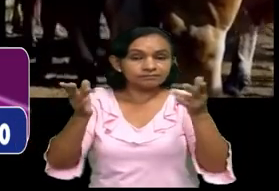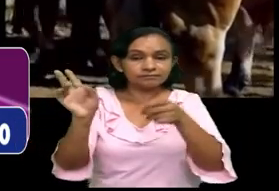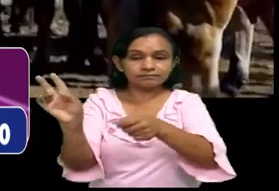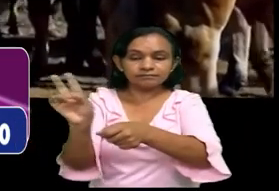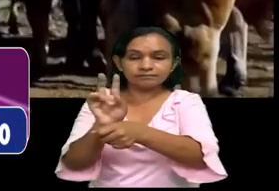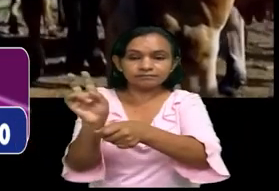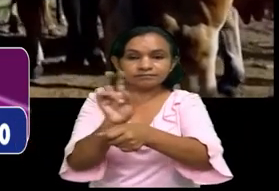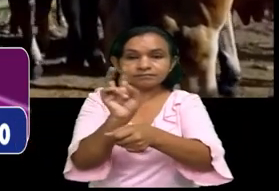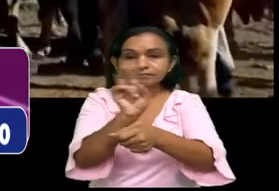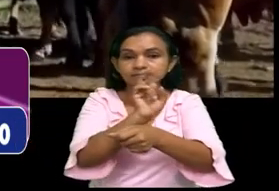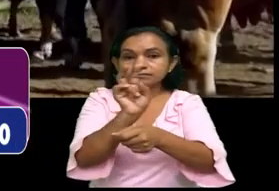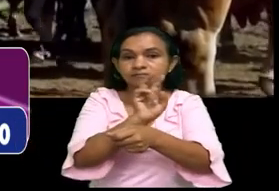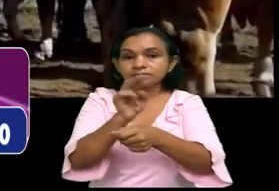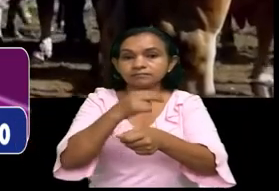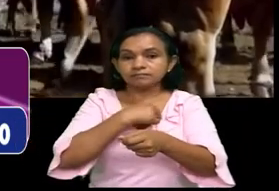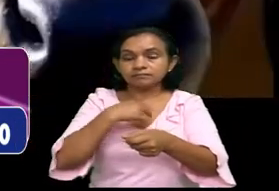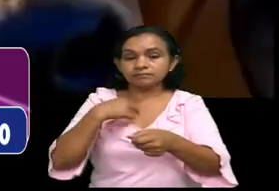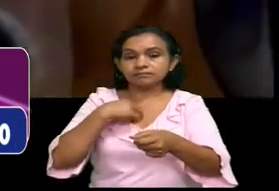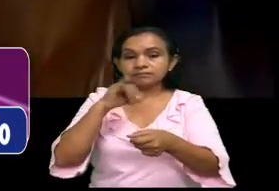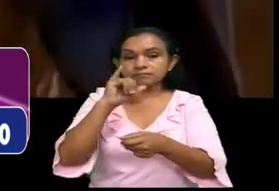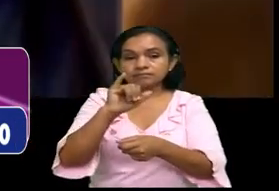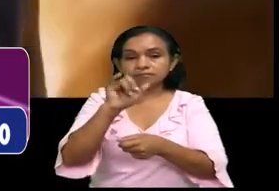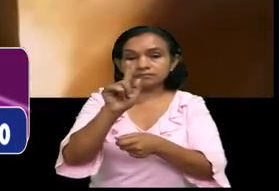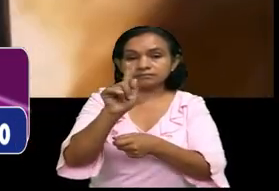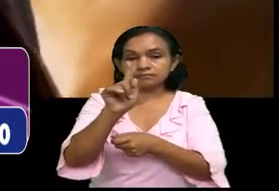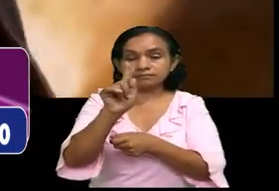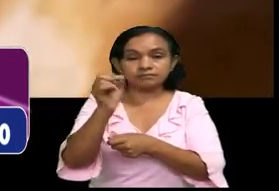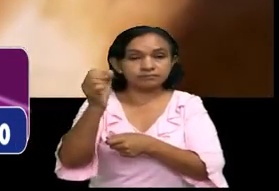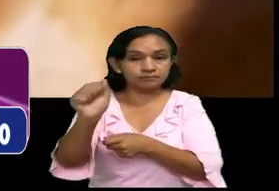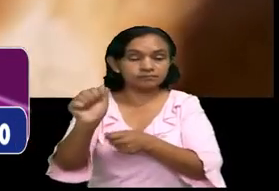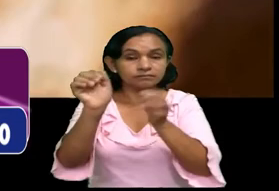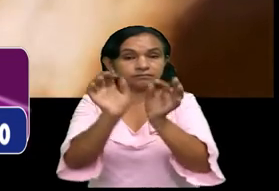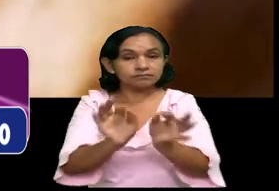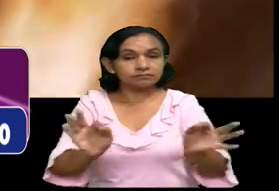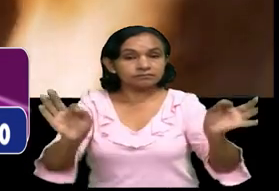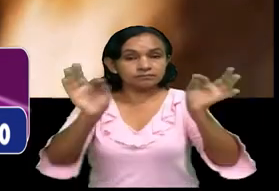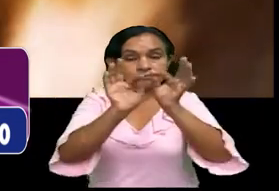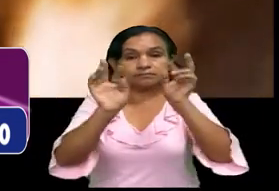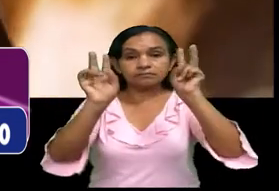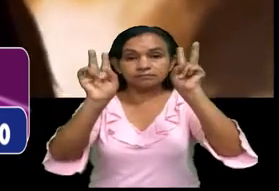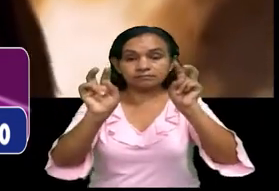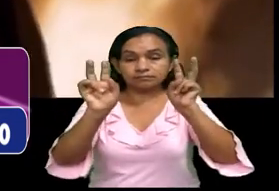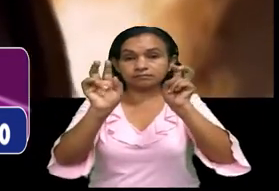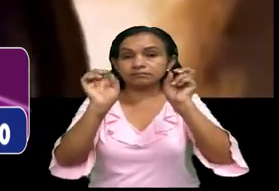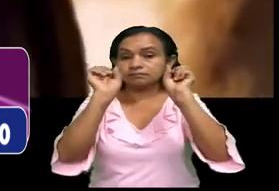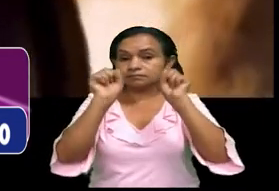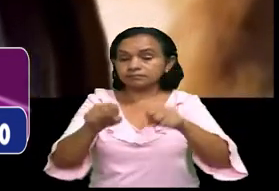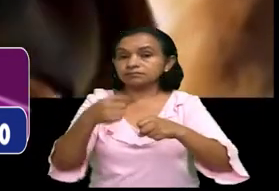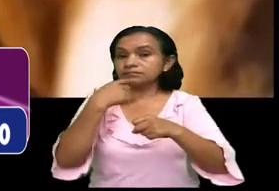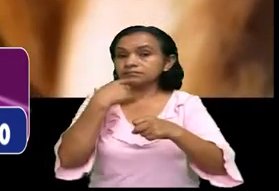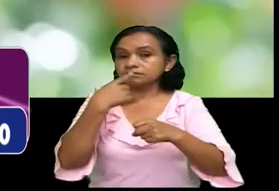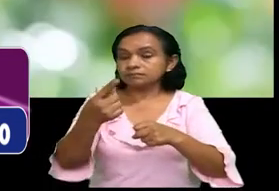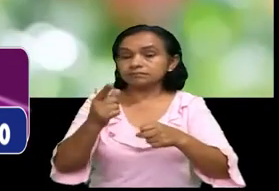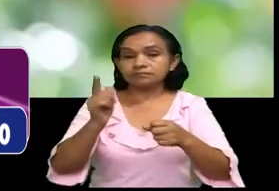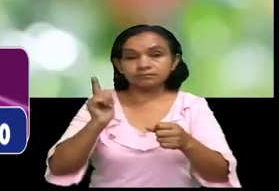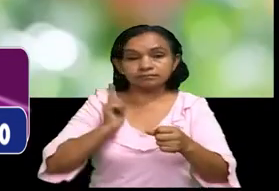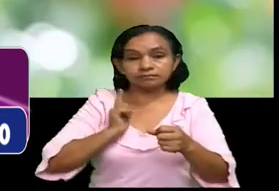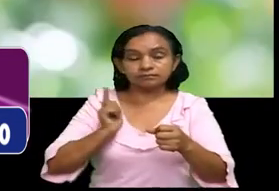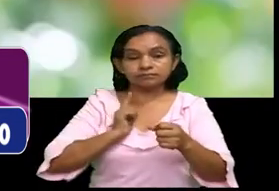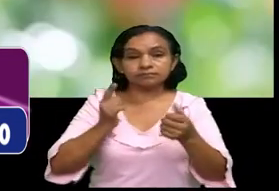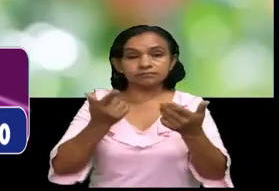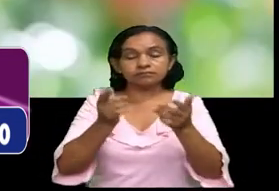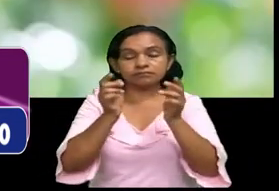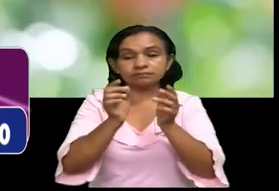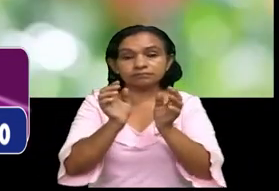vigilancia que viene realizando el ICSA es un tema importantísimo para nosotros. Podemos decir que tenemos una entidad